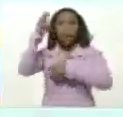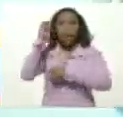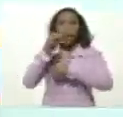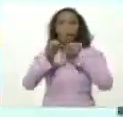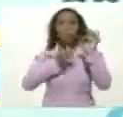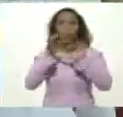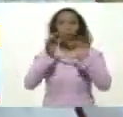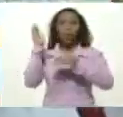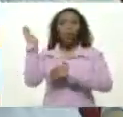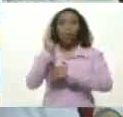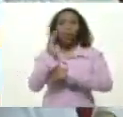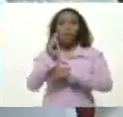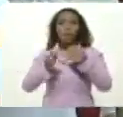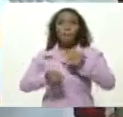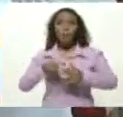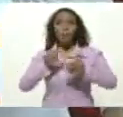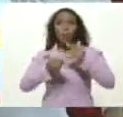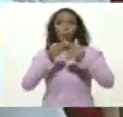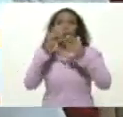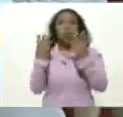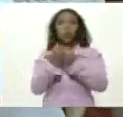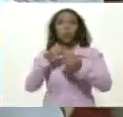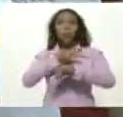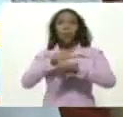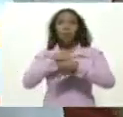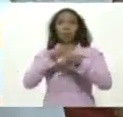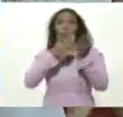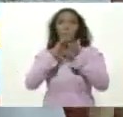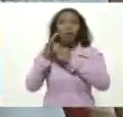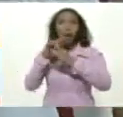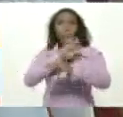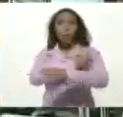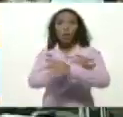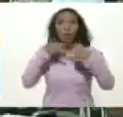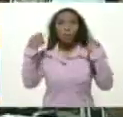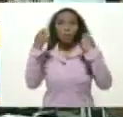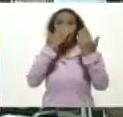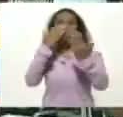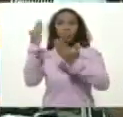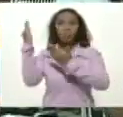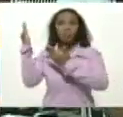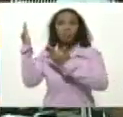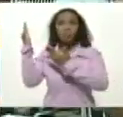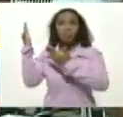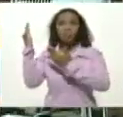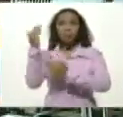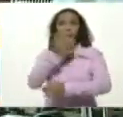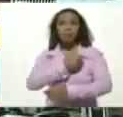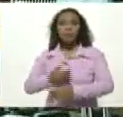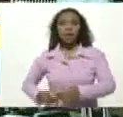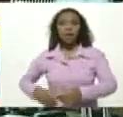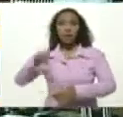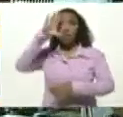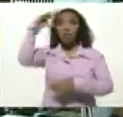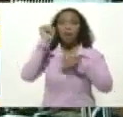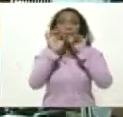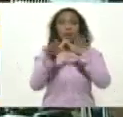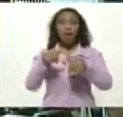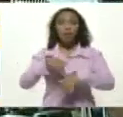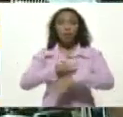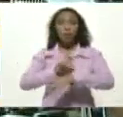que venimos construyendo en conjunto al Ministerio de las Comunas y el Poder Popular. Adelante, Keila. Presidente, Dios le bendiga. En este